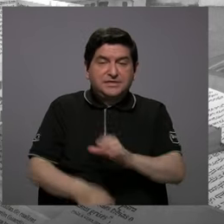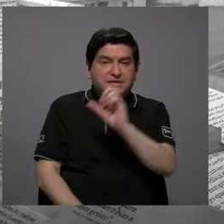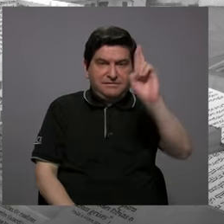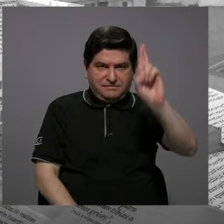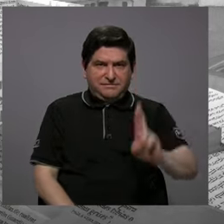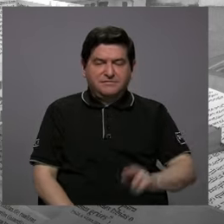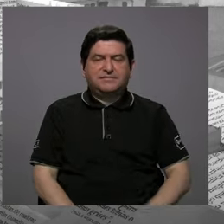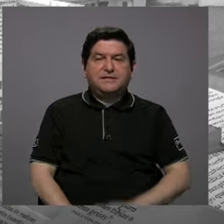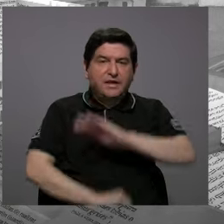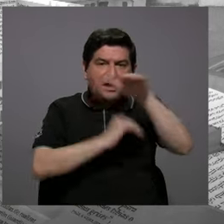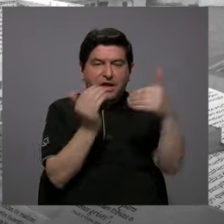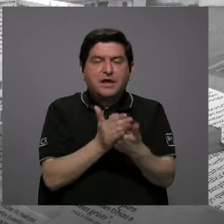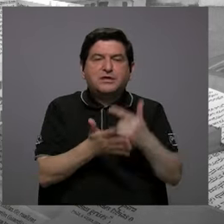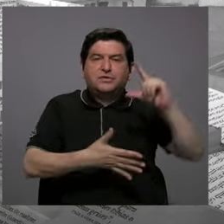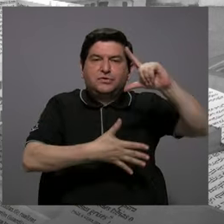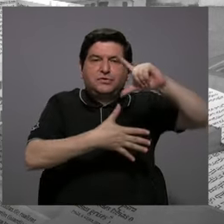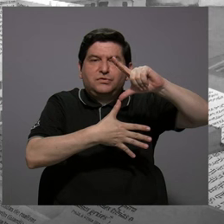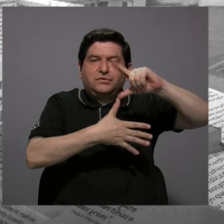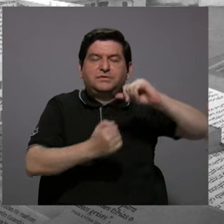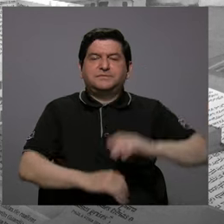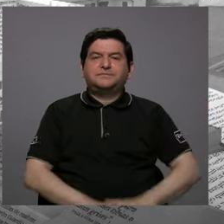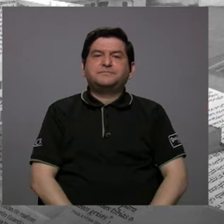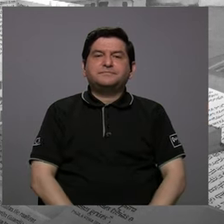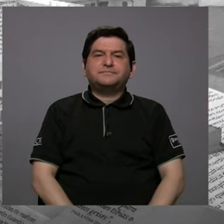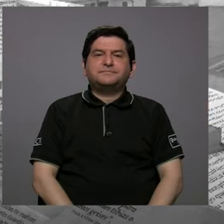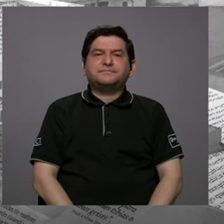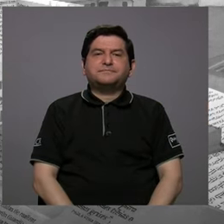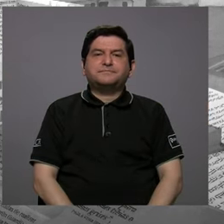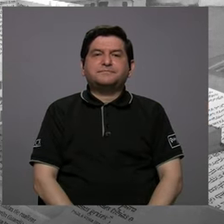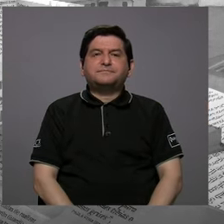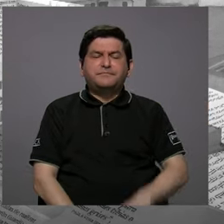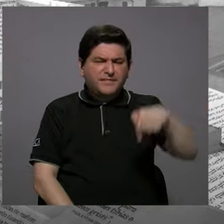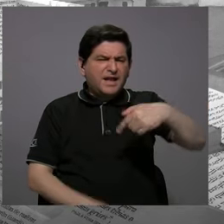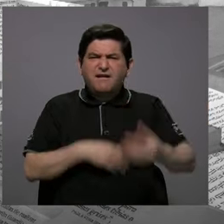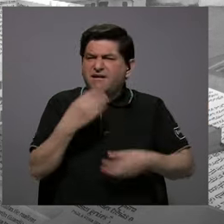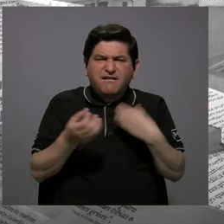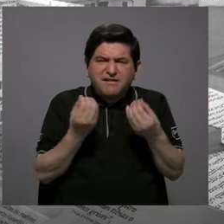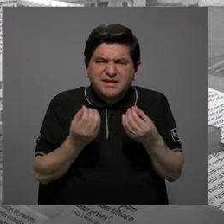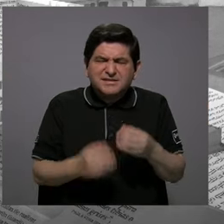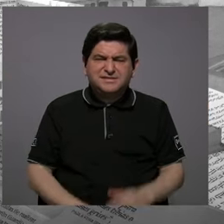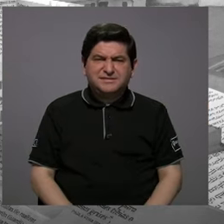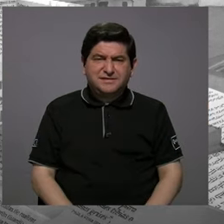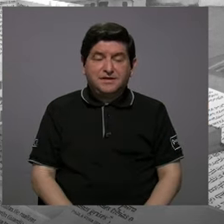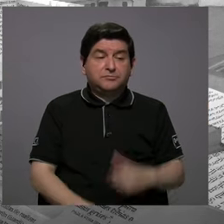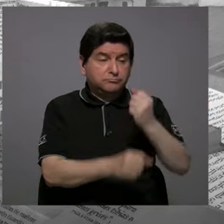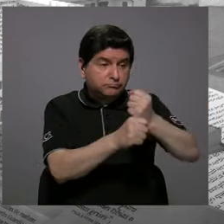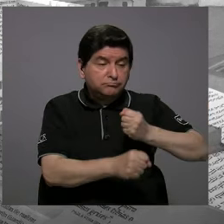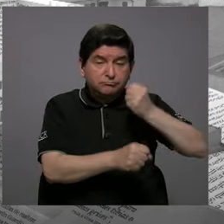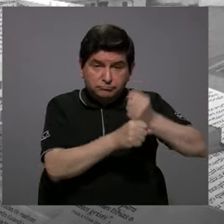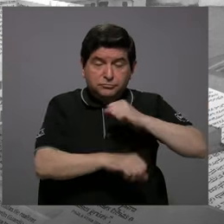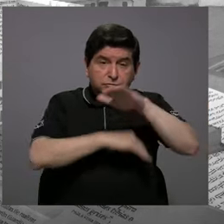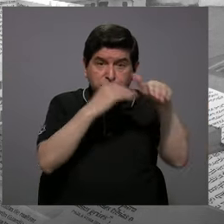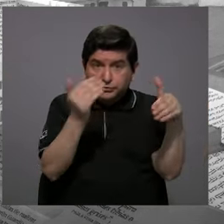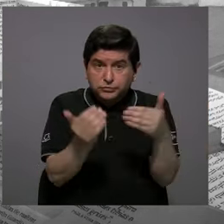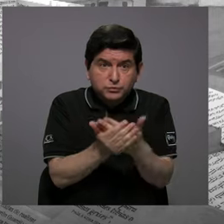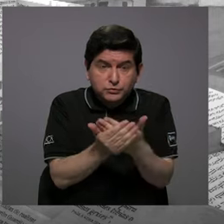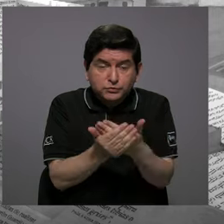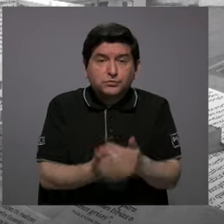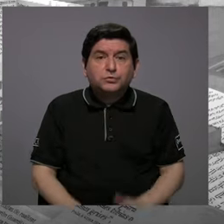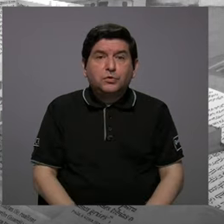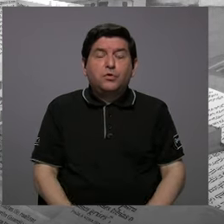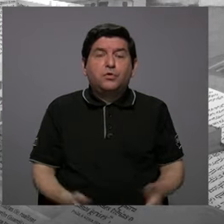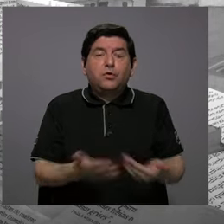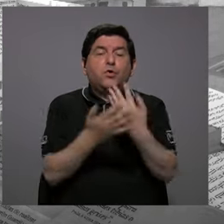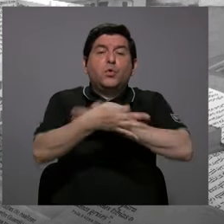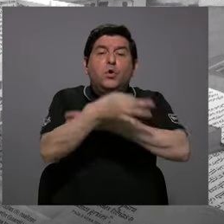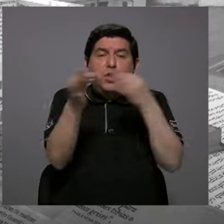Costa Rica en todo latinoamérica Bueno qué venimos a hacer estos días Estamos trabajando en todo el un nuevo